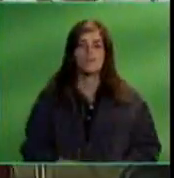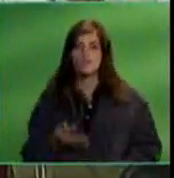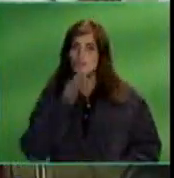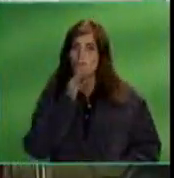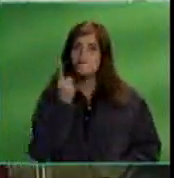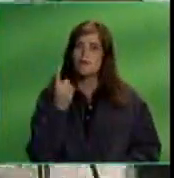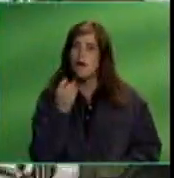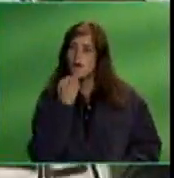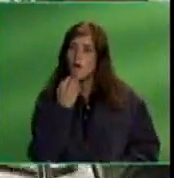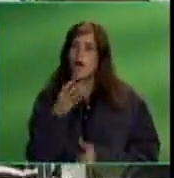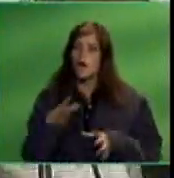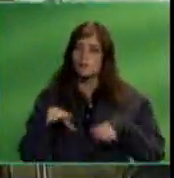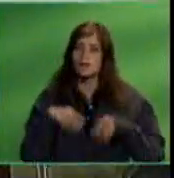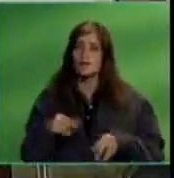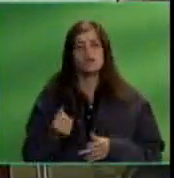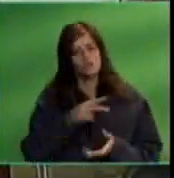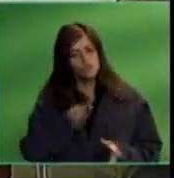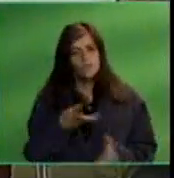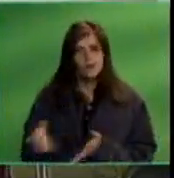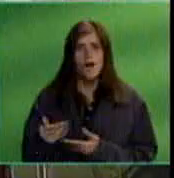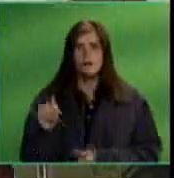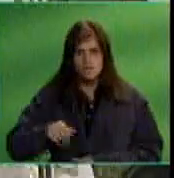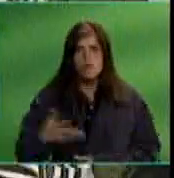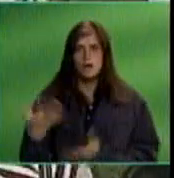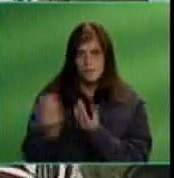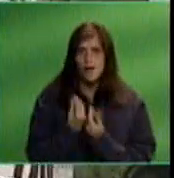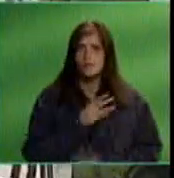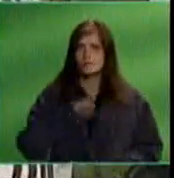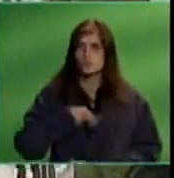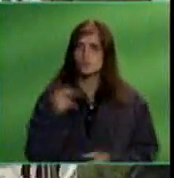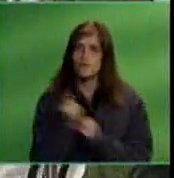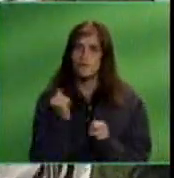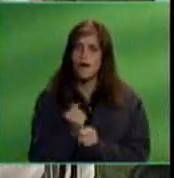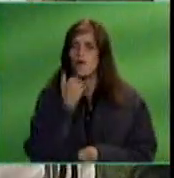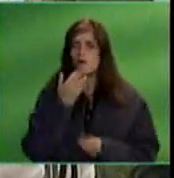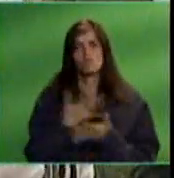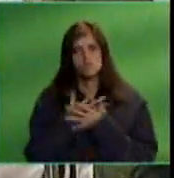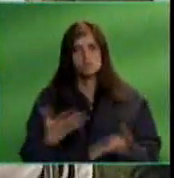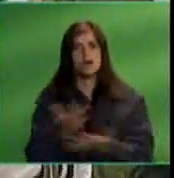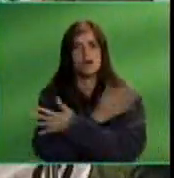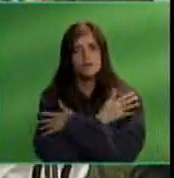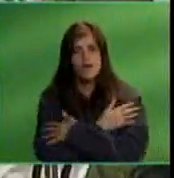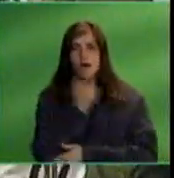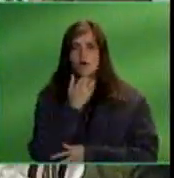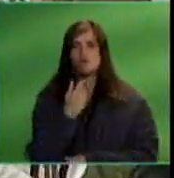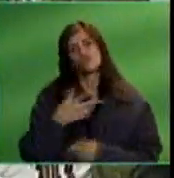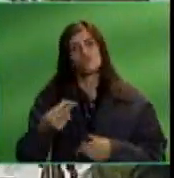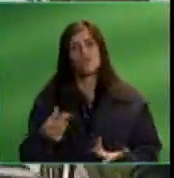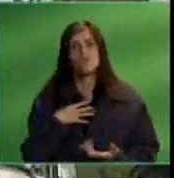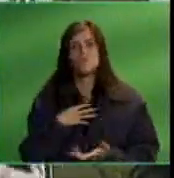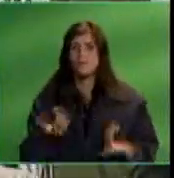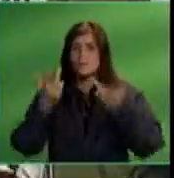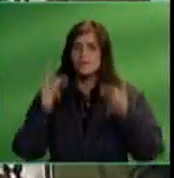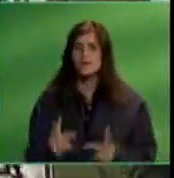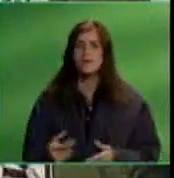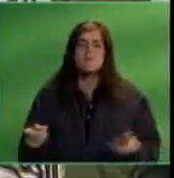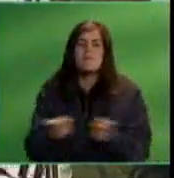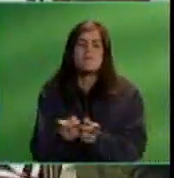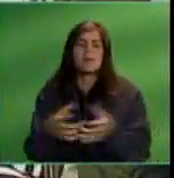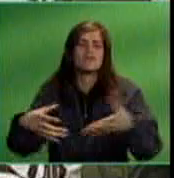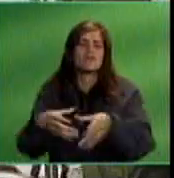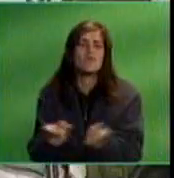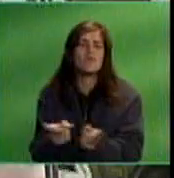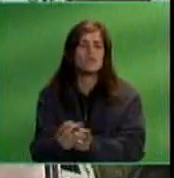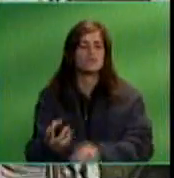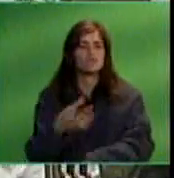todavía no coinciden con nosotros los invitamos Vengan aquí están nuestras manos vengan vamos a trabajar juntos Vamos a darnos un abrazo pero no permitamos que un pequeño